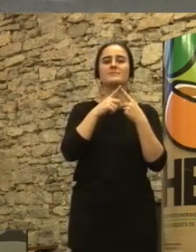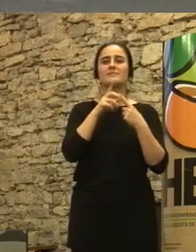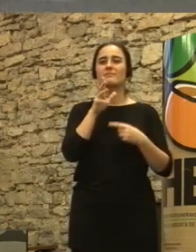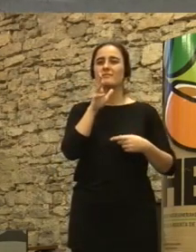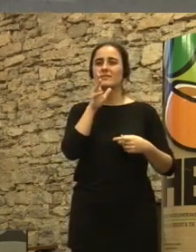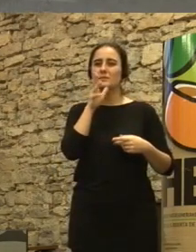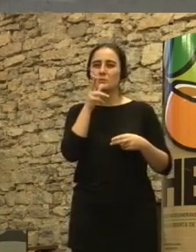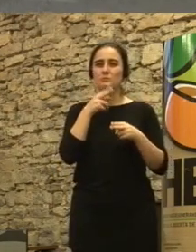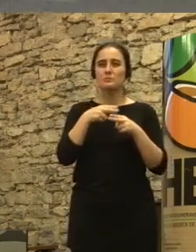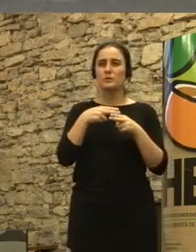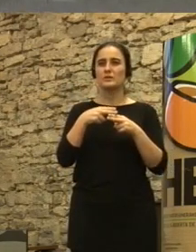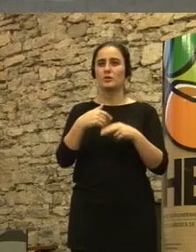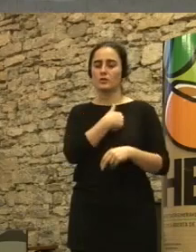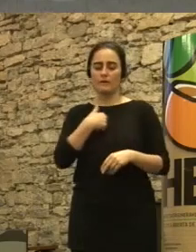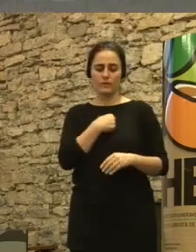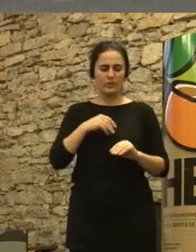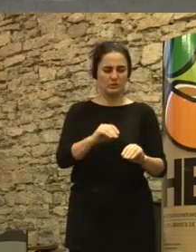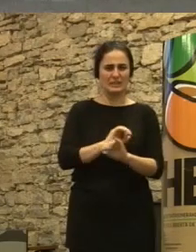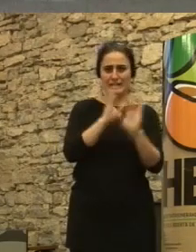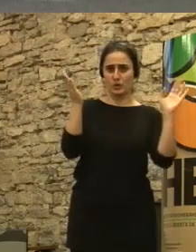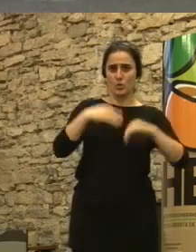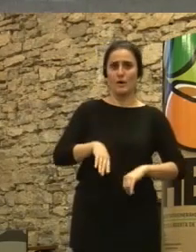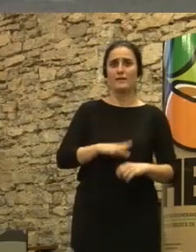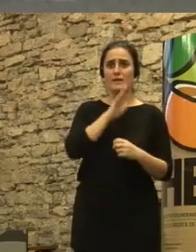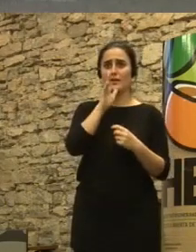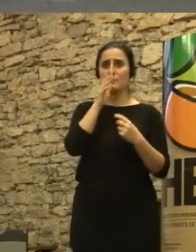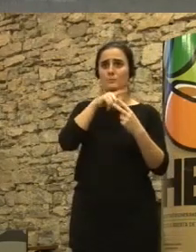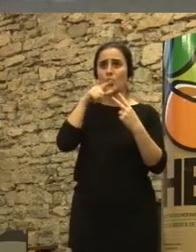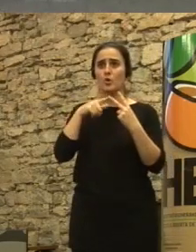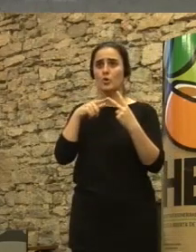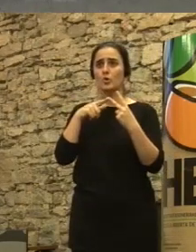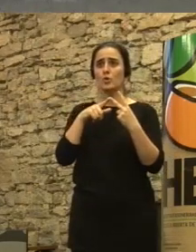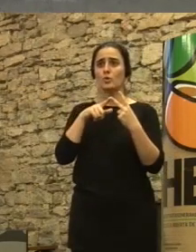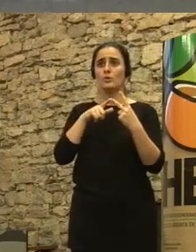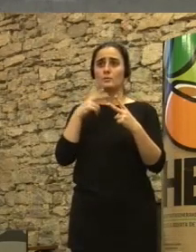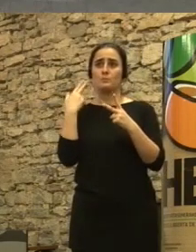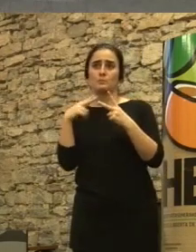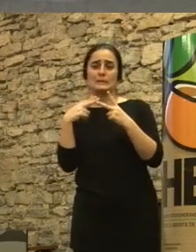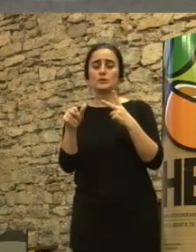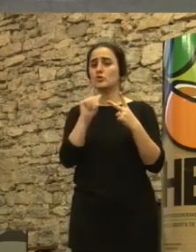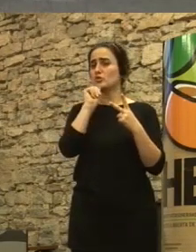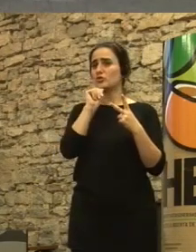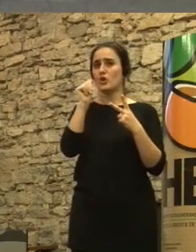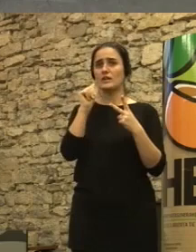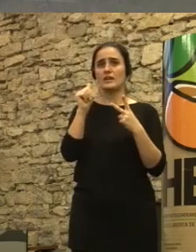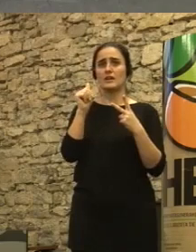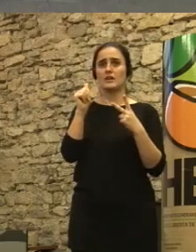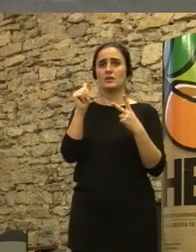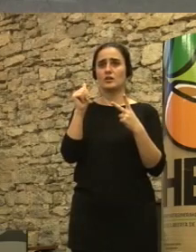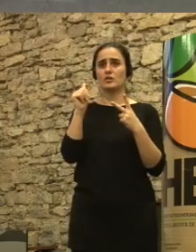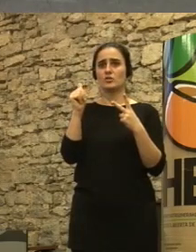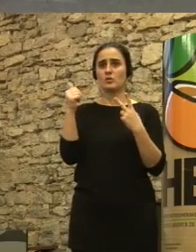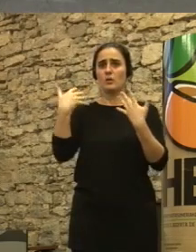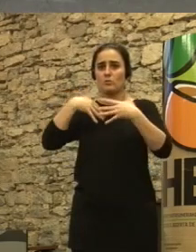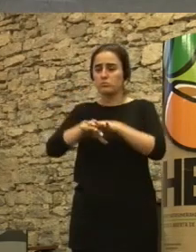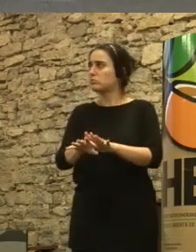tiene muy claro lo que tiene que hacer. Y segundo, porque tampoco quiere involucrarse demasiado en cosas que